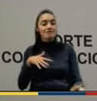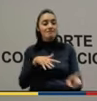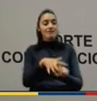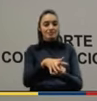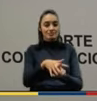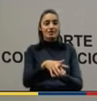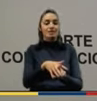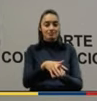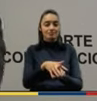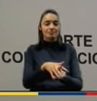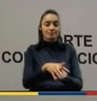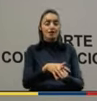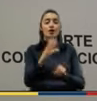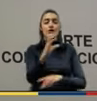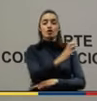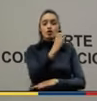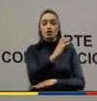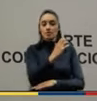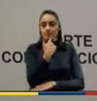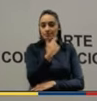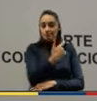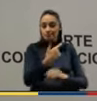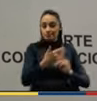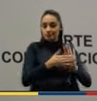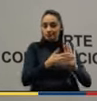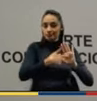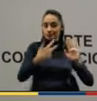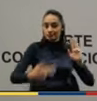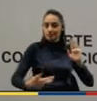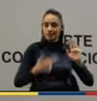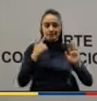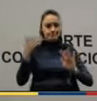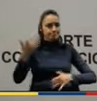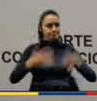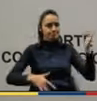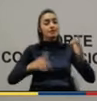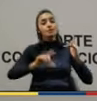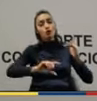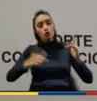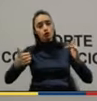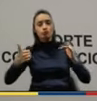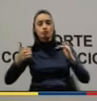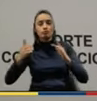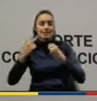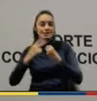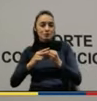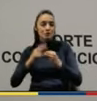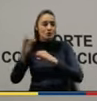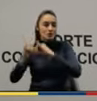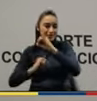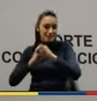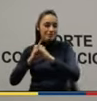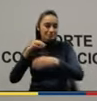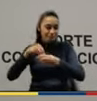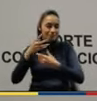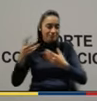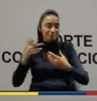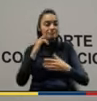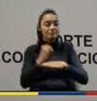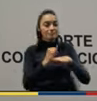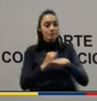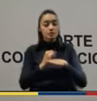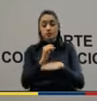Derecho consagrados en nuestra Carta Política como diferentes instrumentos internacionales con rango constitucional, todos relacionados con la soberanía, la libre determinación de los